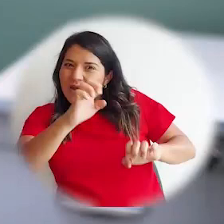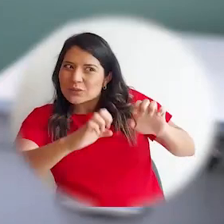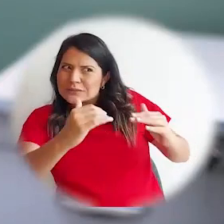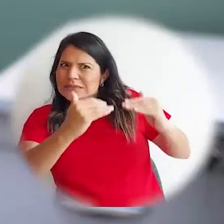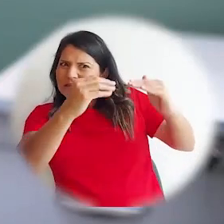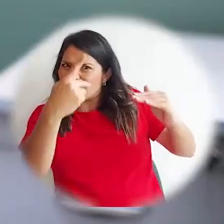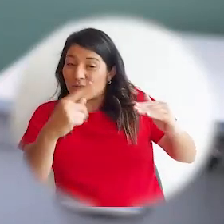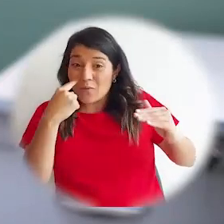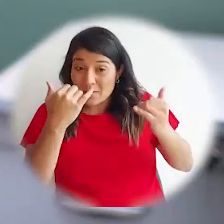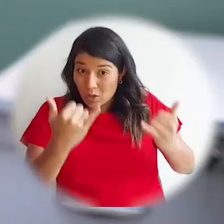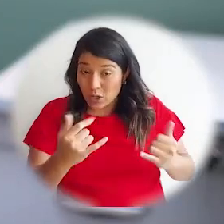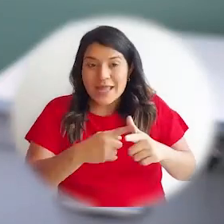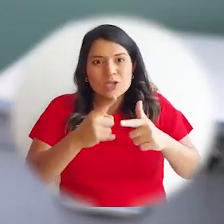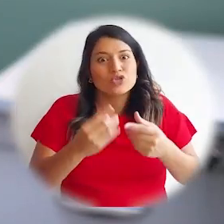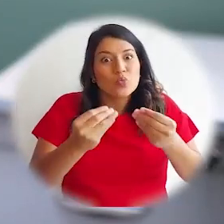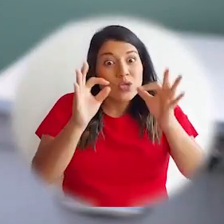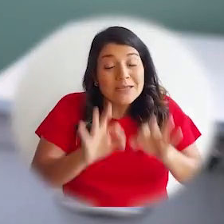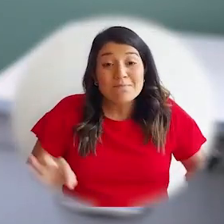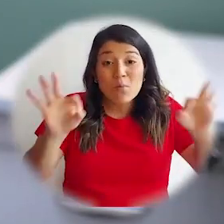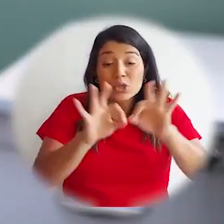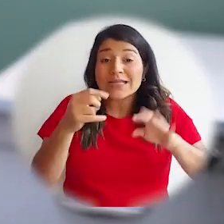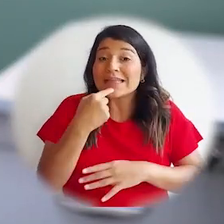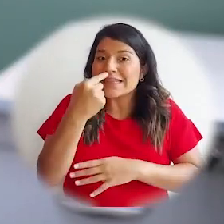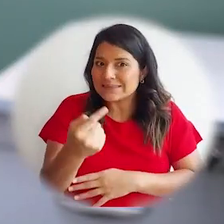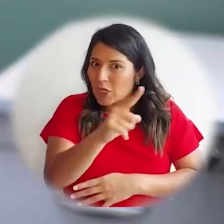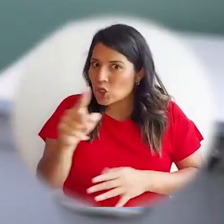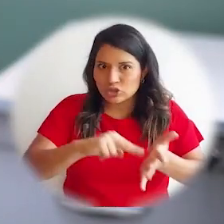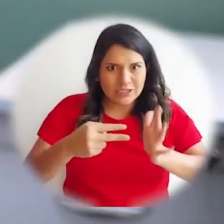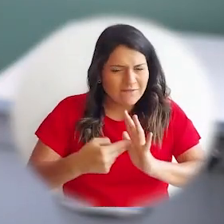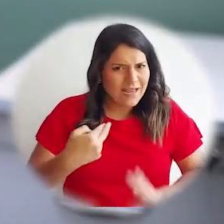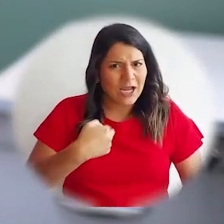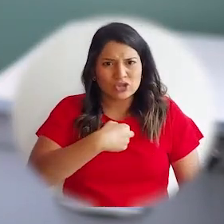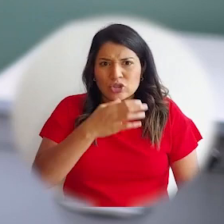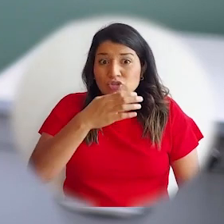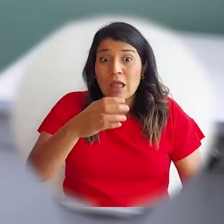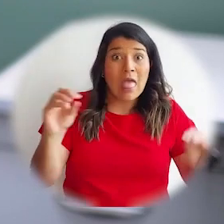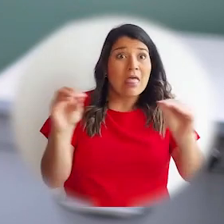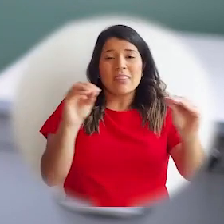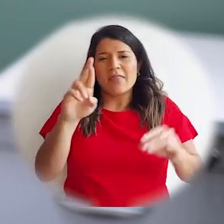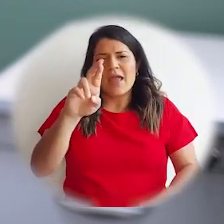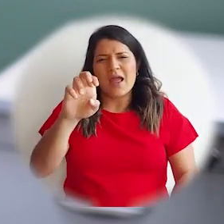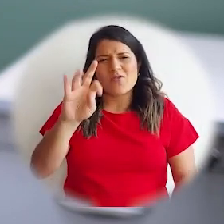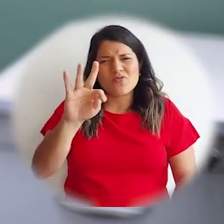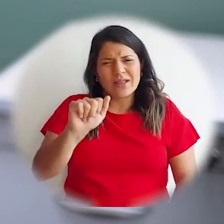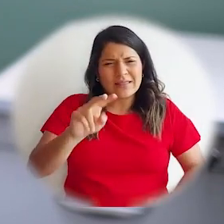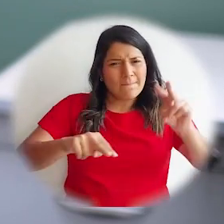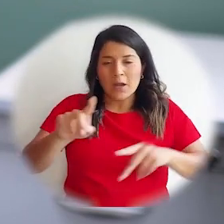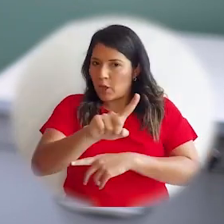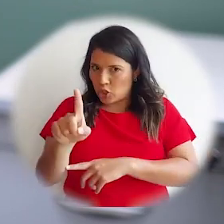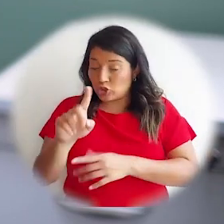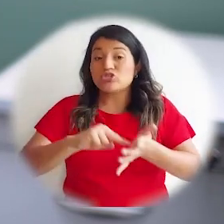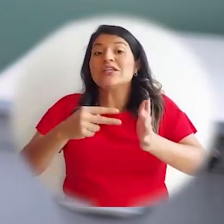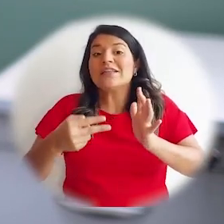en día. Y aquí es importante aclarar que no estamos sugiriendo no tener exposición a renta variable, sino que hablamos de si